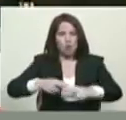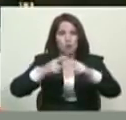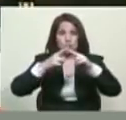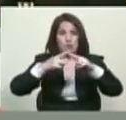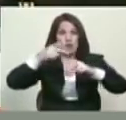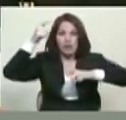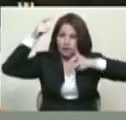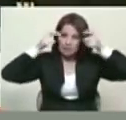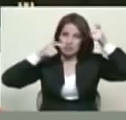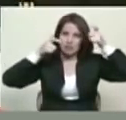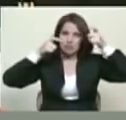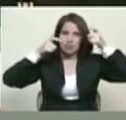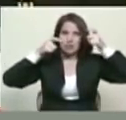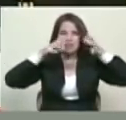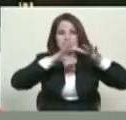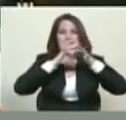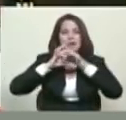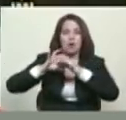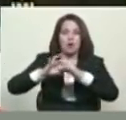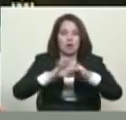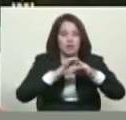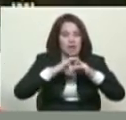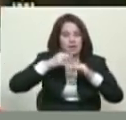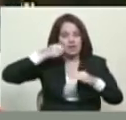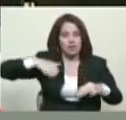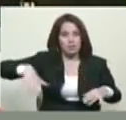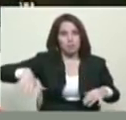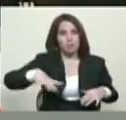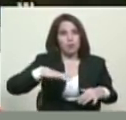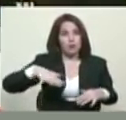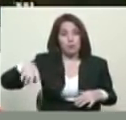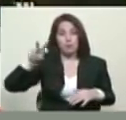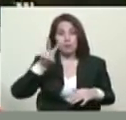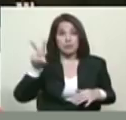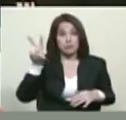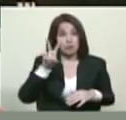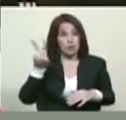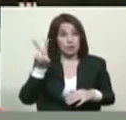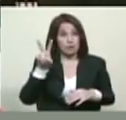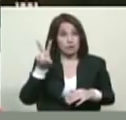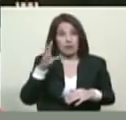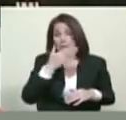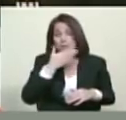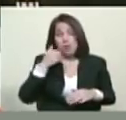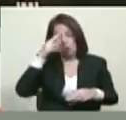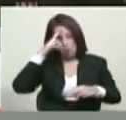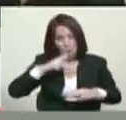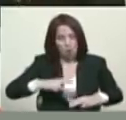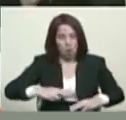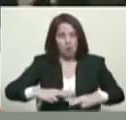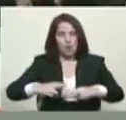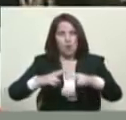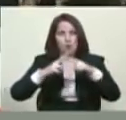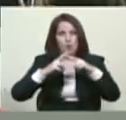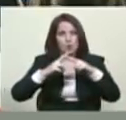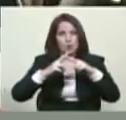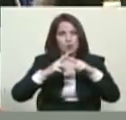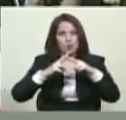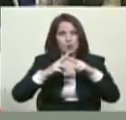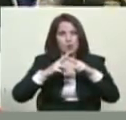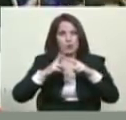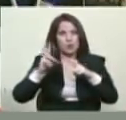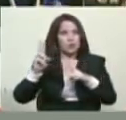a Chávez es la unidad del pueblo venezolano. El mejor homenaje a Chávez, nunca,